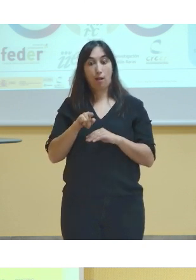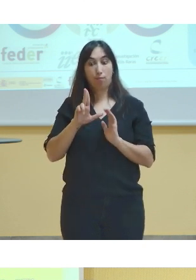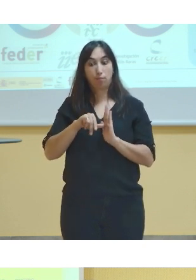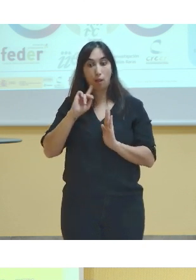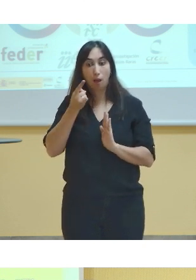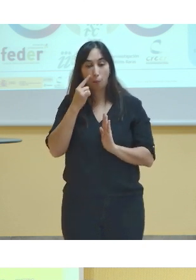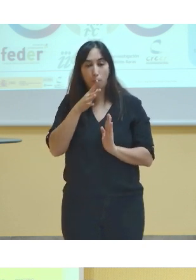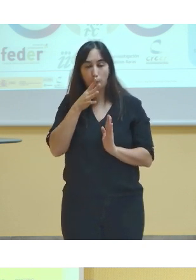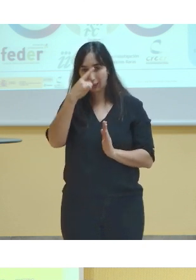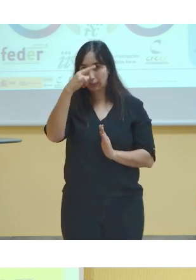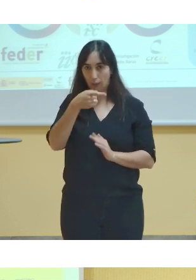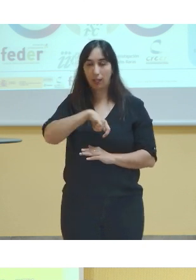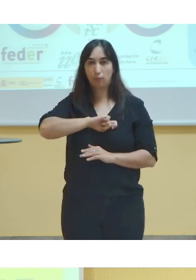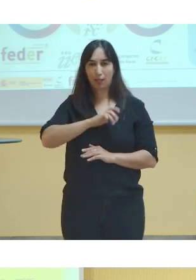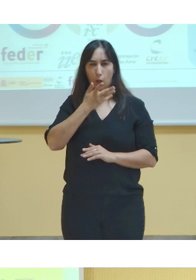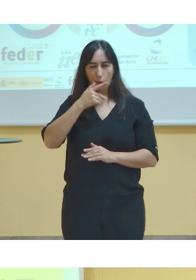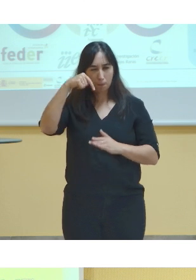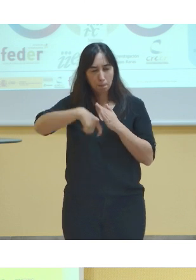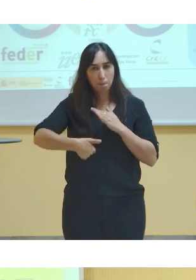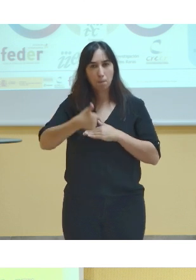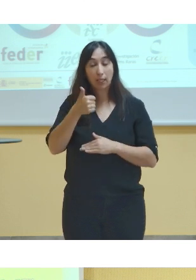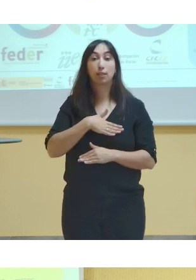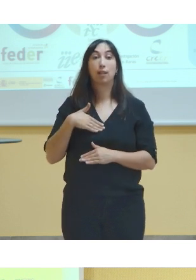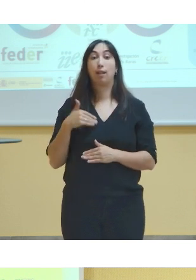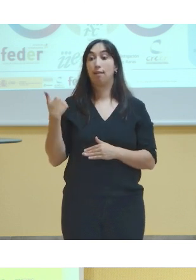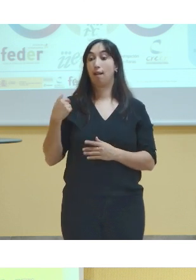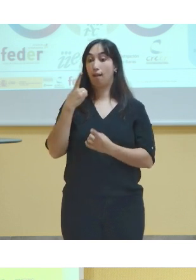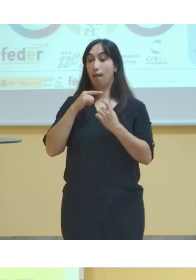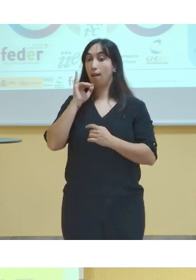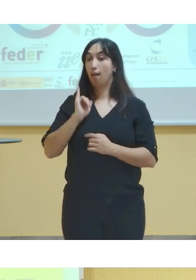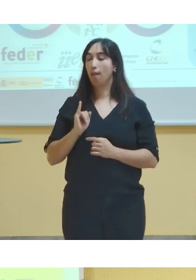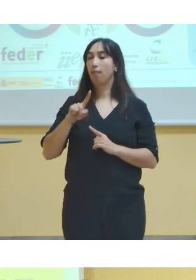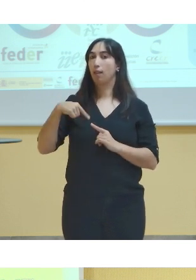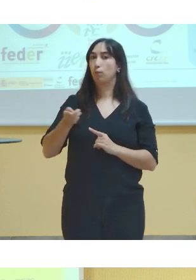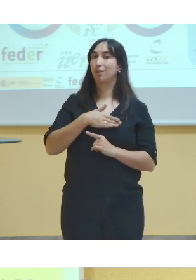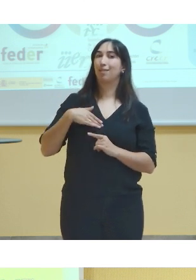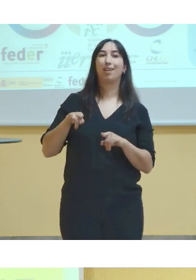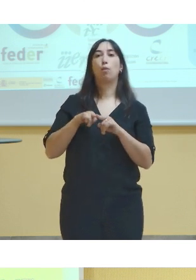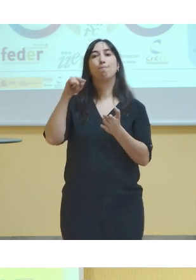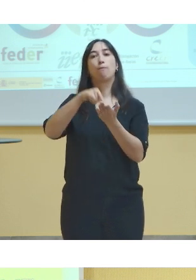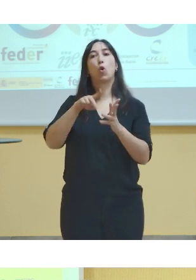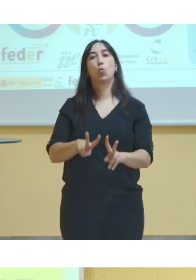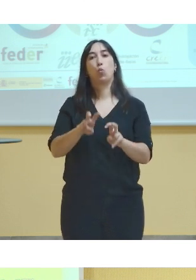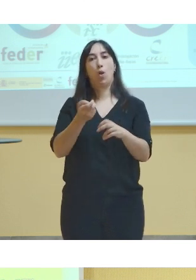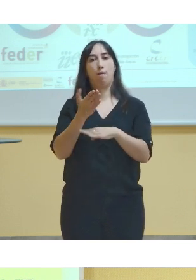retraso diagnóstico en España, lo queremos conocer en profundidad y con esa información hacer nuevas